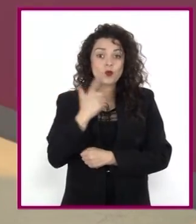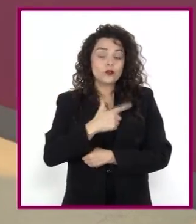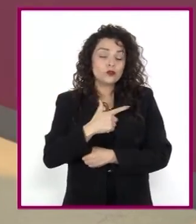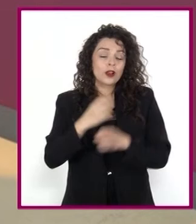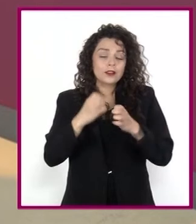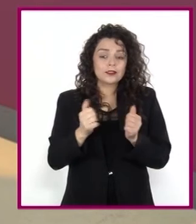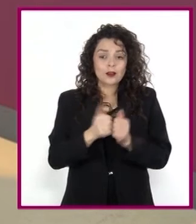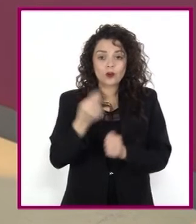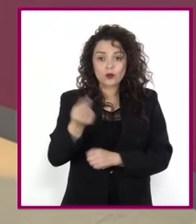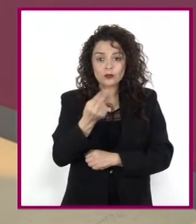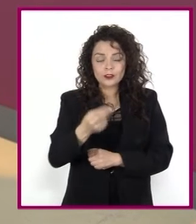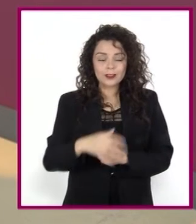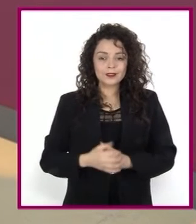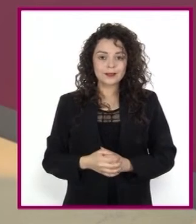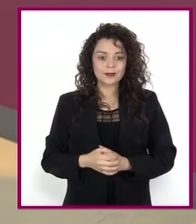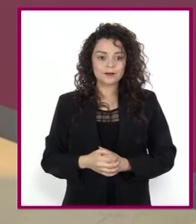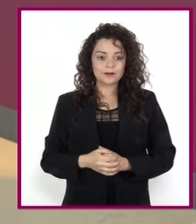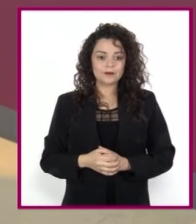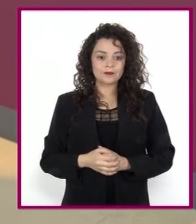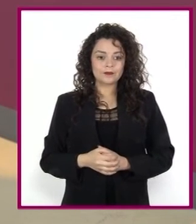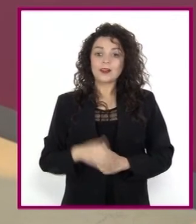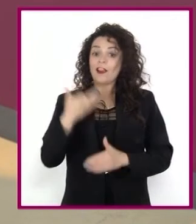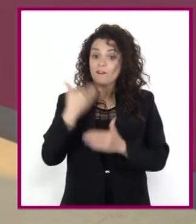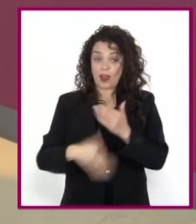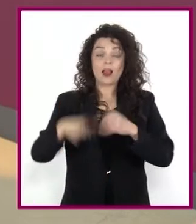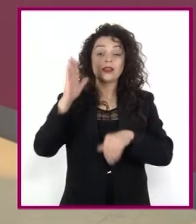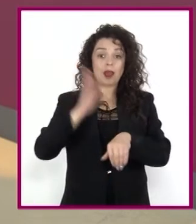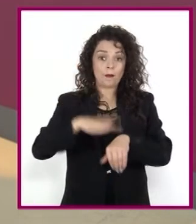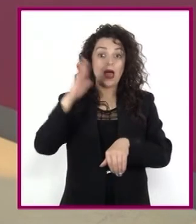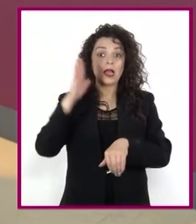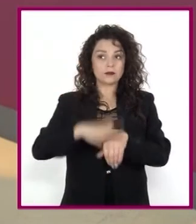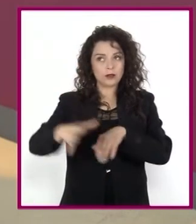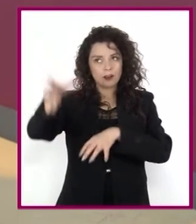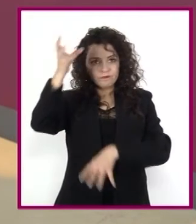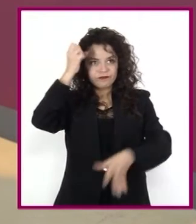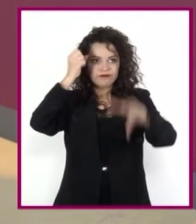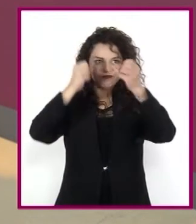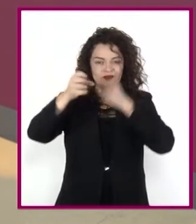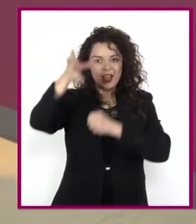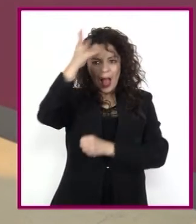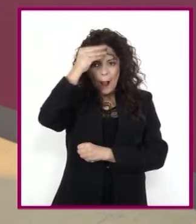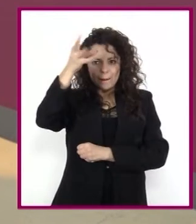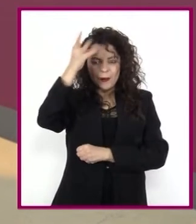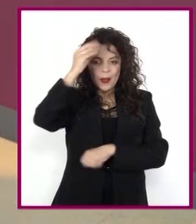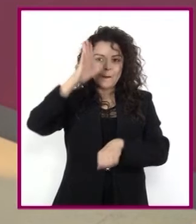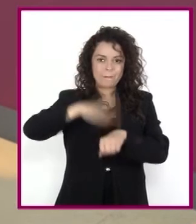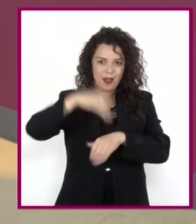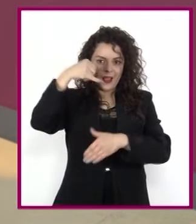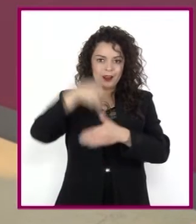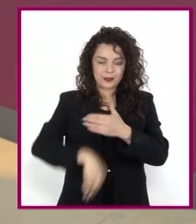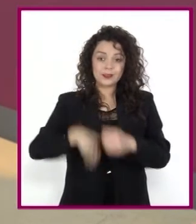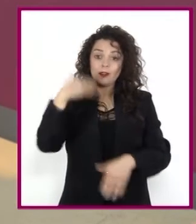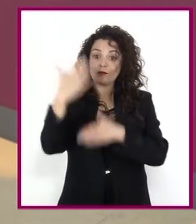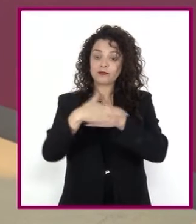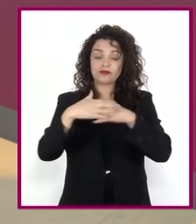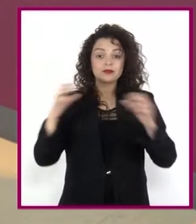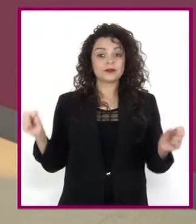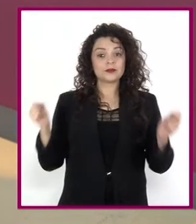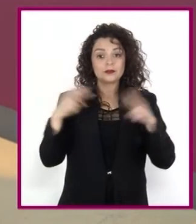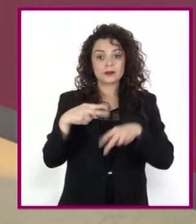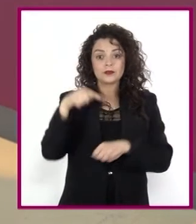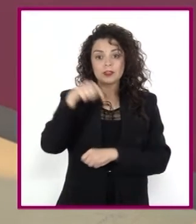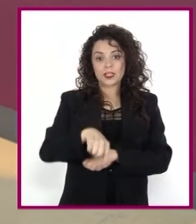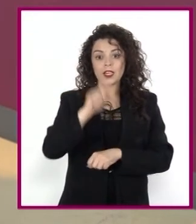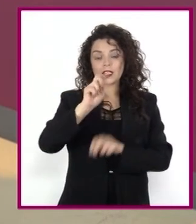trabajar con ustedes. Aún queda mucho por reflexionar y aprender. Así que nos veremos pronto en otra sesión de la